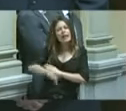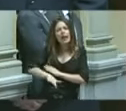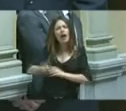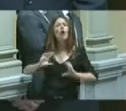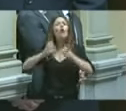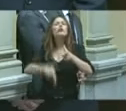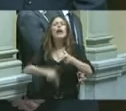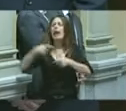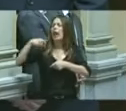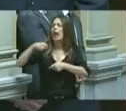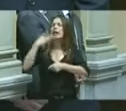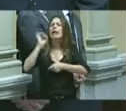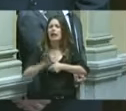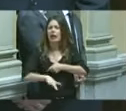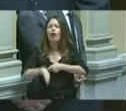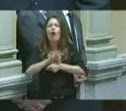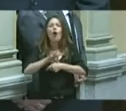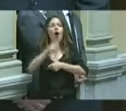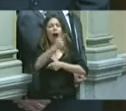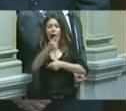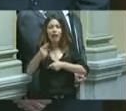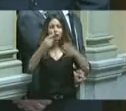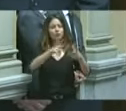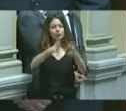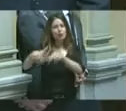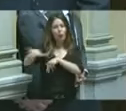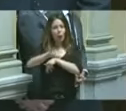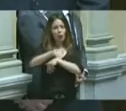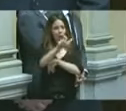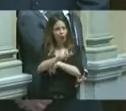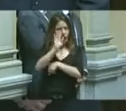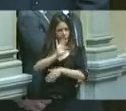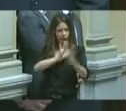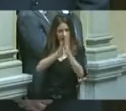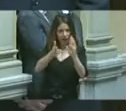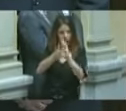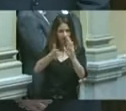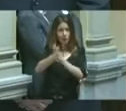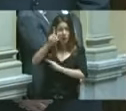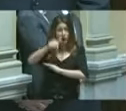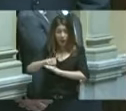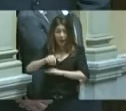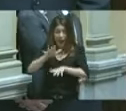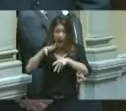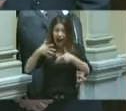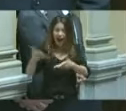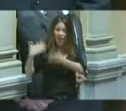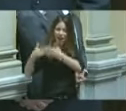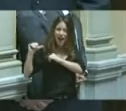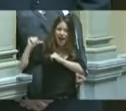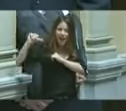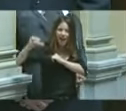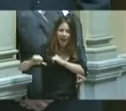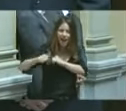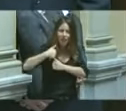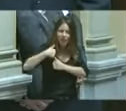Junta General o dónde se coloca cada grupo parlamentario. Hoy, tanto tiempo después, he vuelto a subir